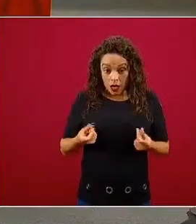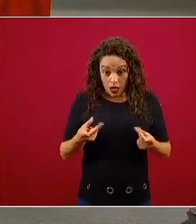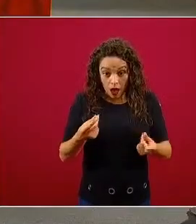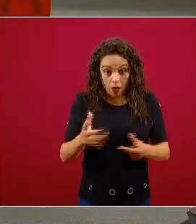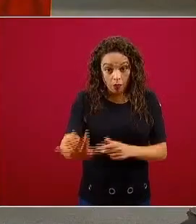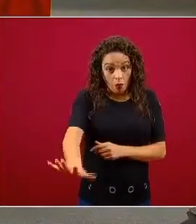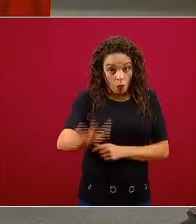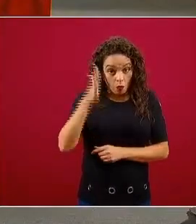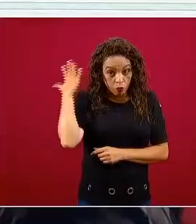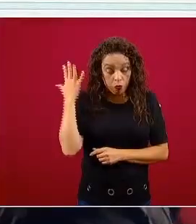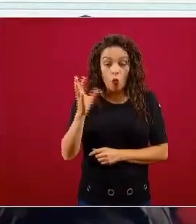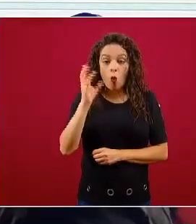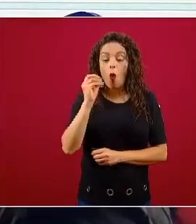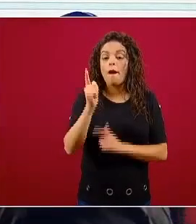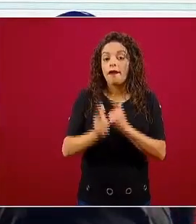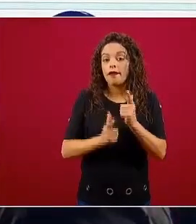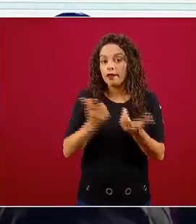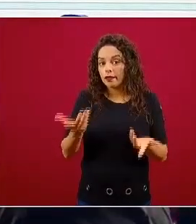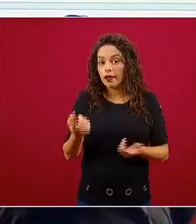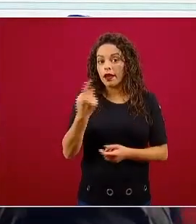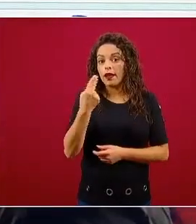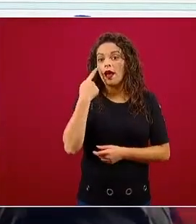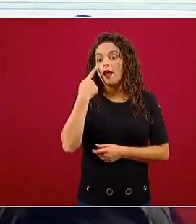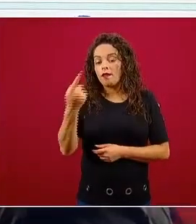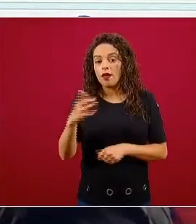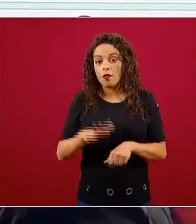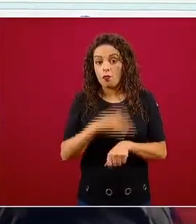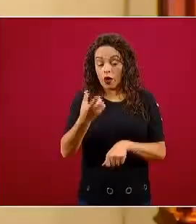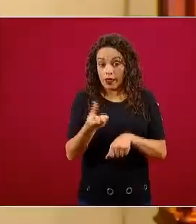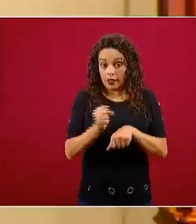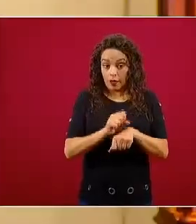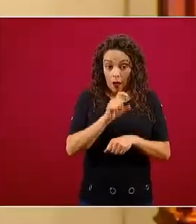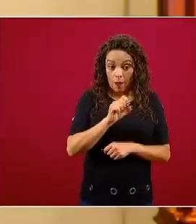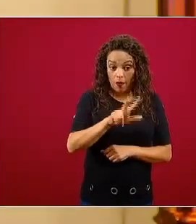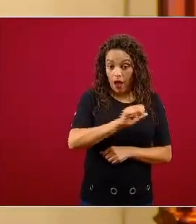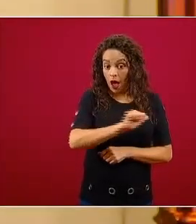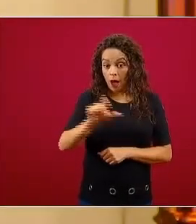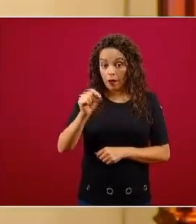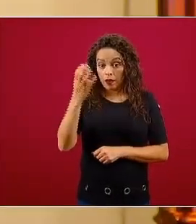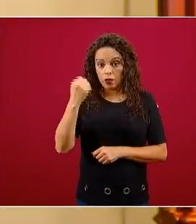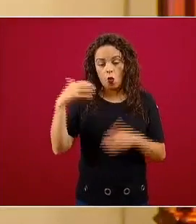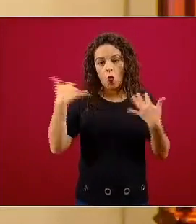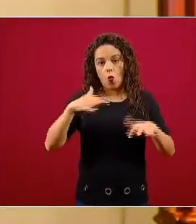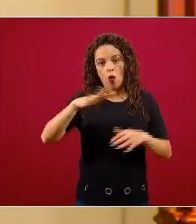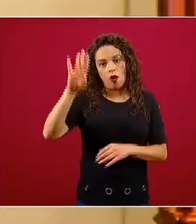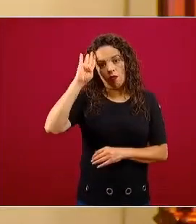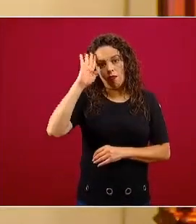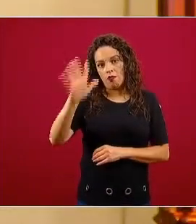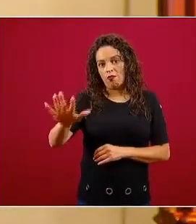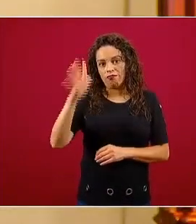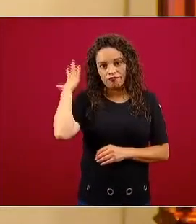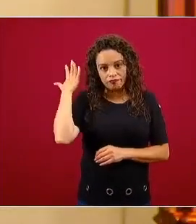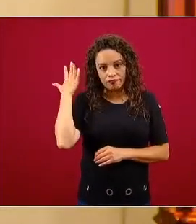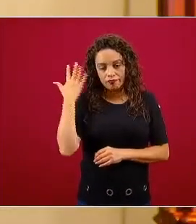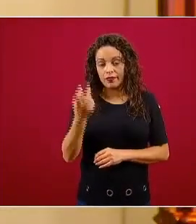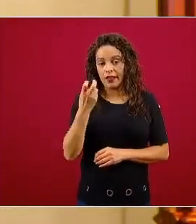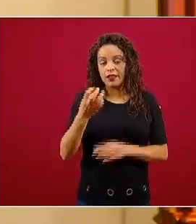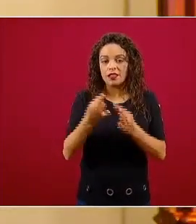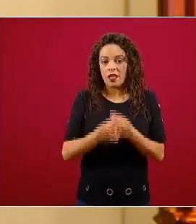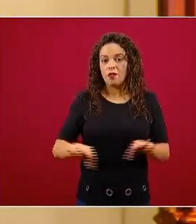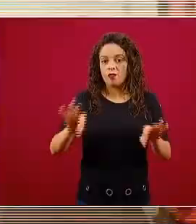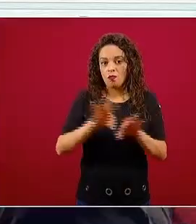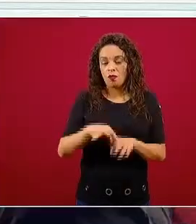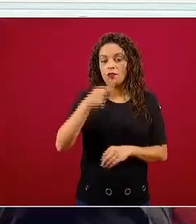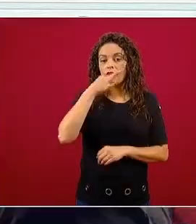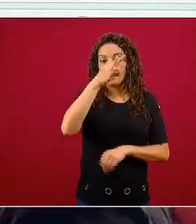entre la semana 28 y 29, pero que lleva lógicamente sí a un llamado a la población de Hidalgo a